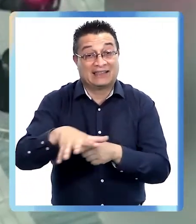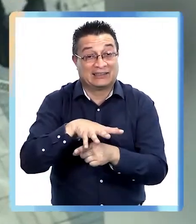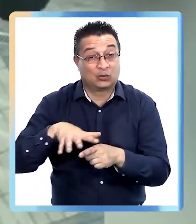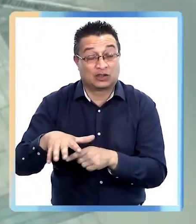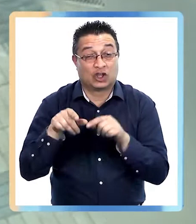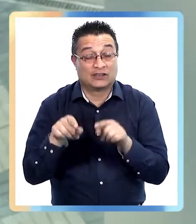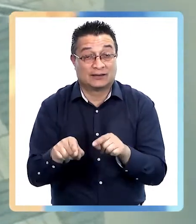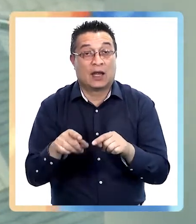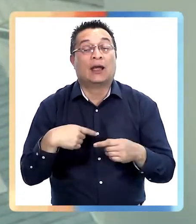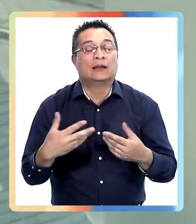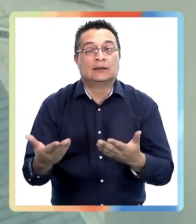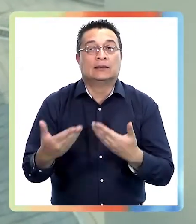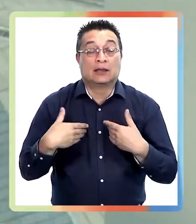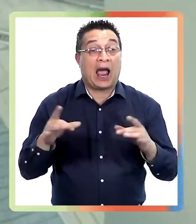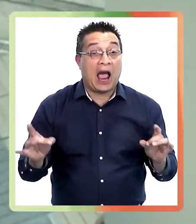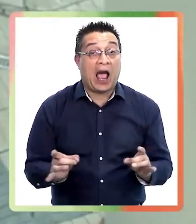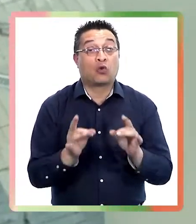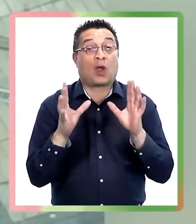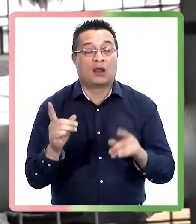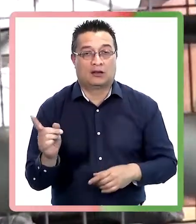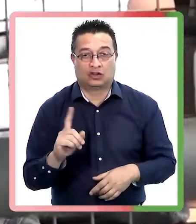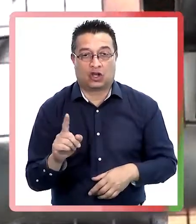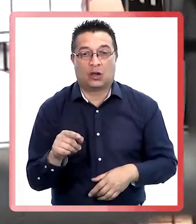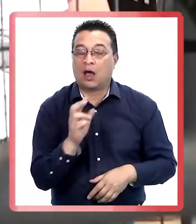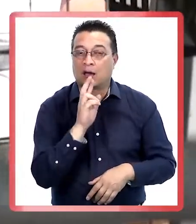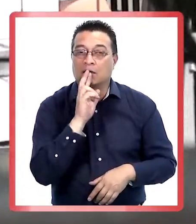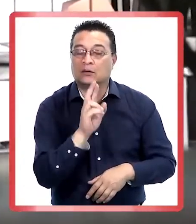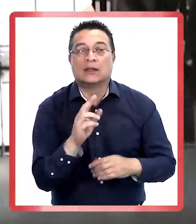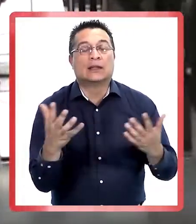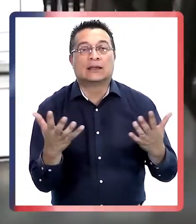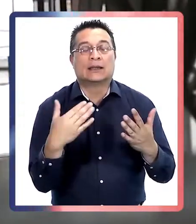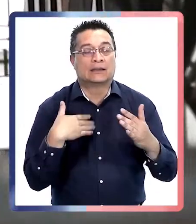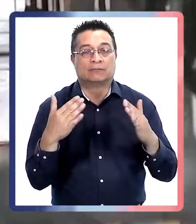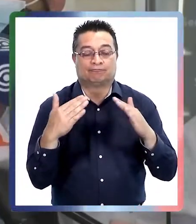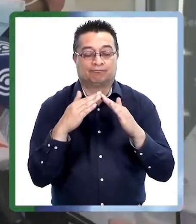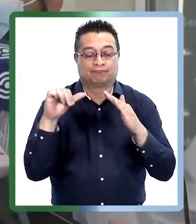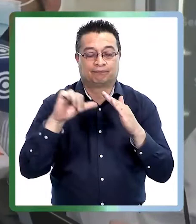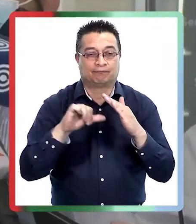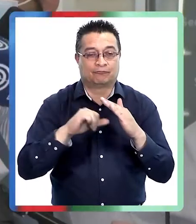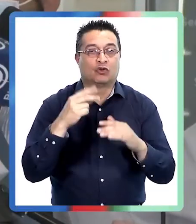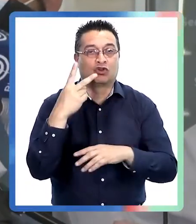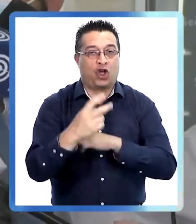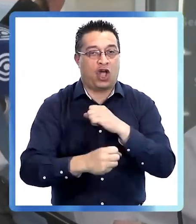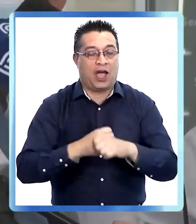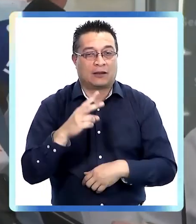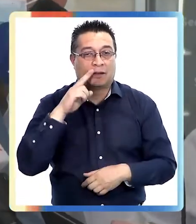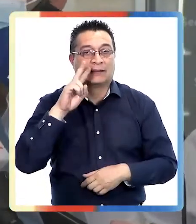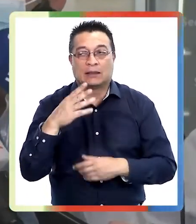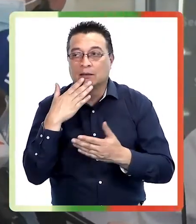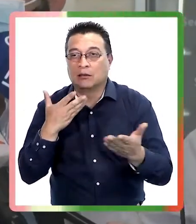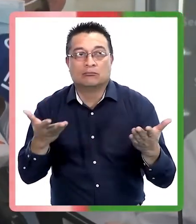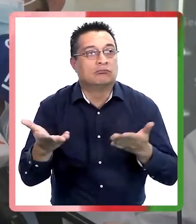situación que se está dando no es casual, responde a un encierro que sufrieron los niños, 2 años sin